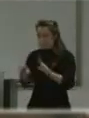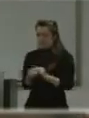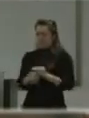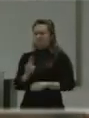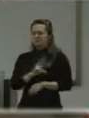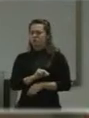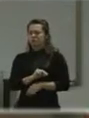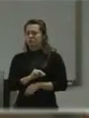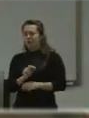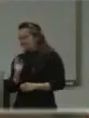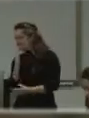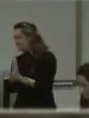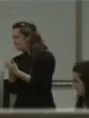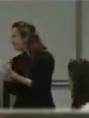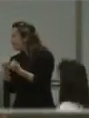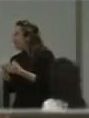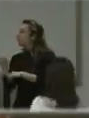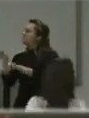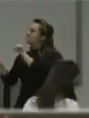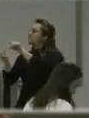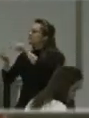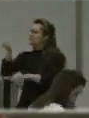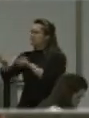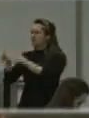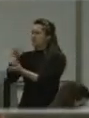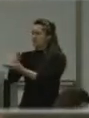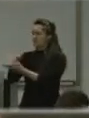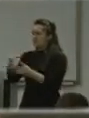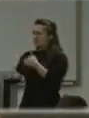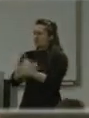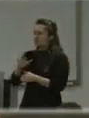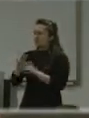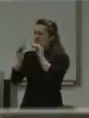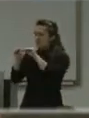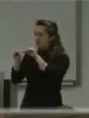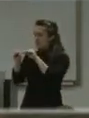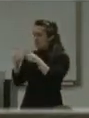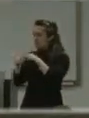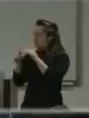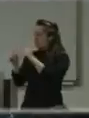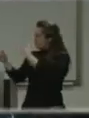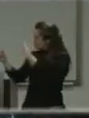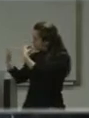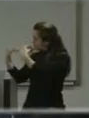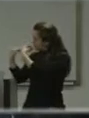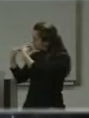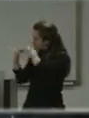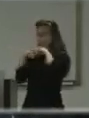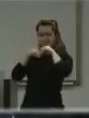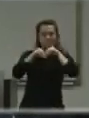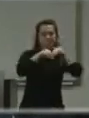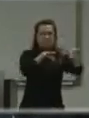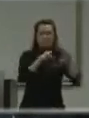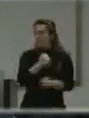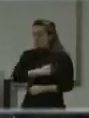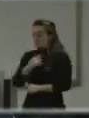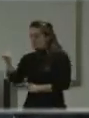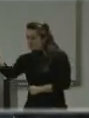Ahora vamos a hablar con las personas que participaron en el proceso de formación de multiplicadores Entonces si pueden venir